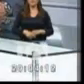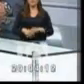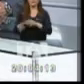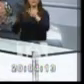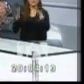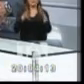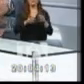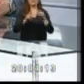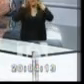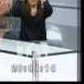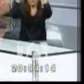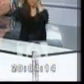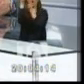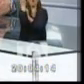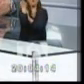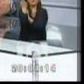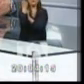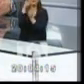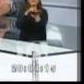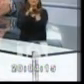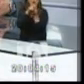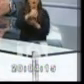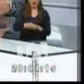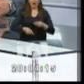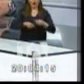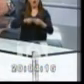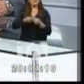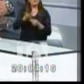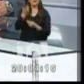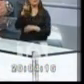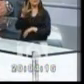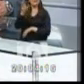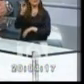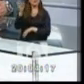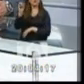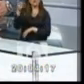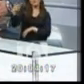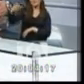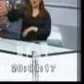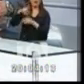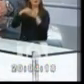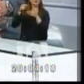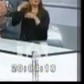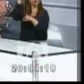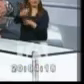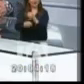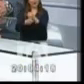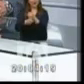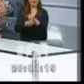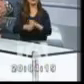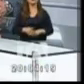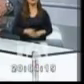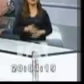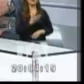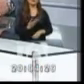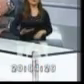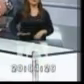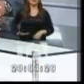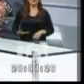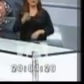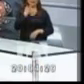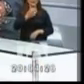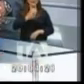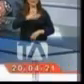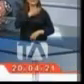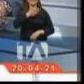24 horas. Las instaladas en Ecuador firmaron contratos de inversión por 300 millones de dólares para los próximos años. El presidente de la República resaltó